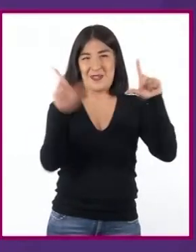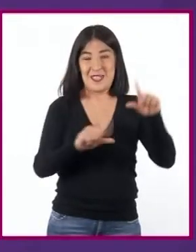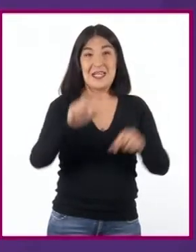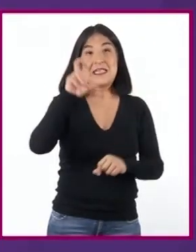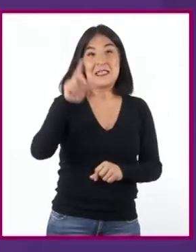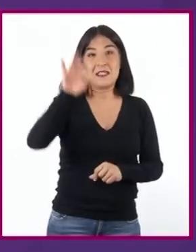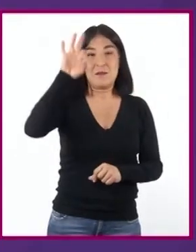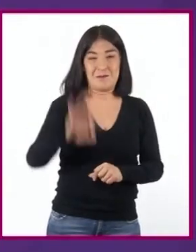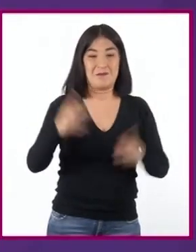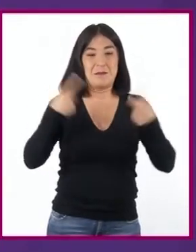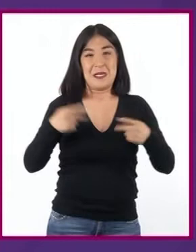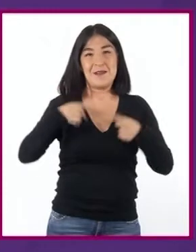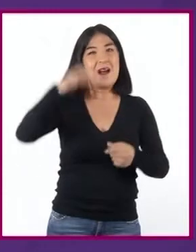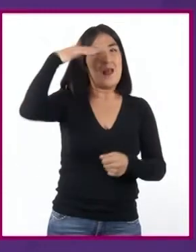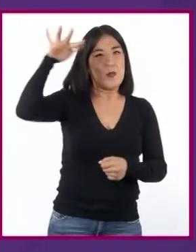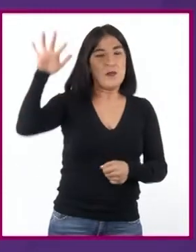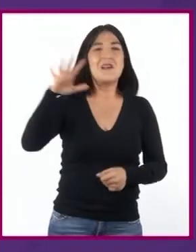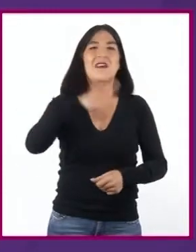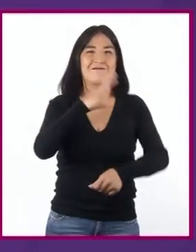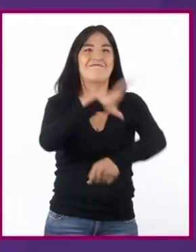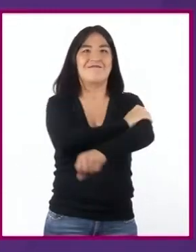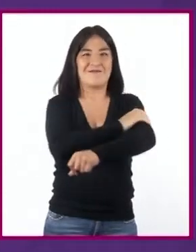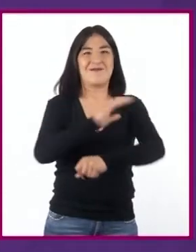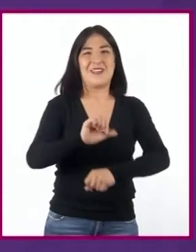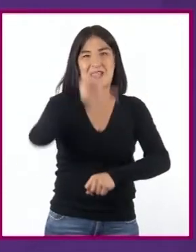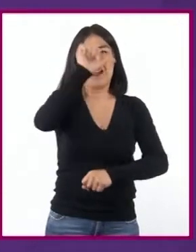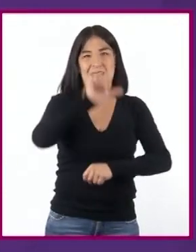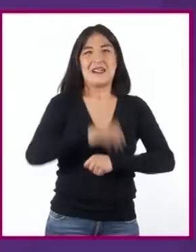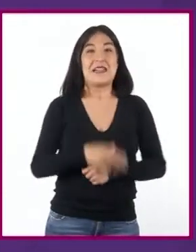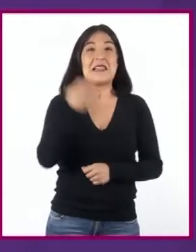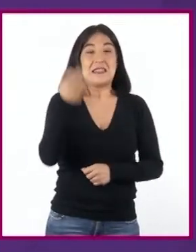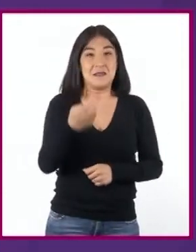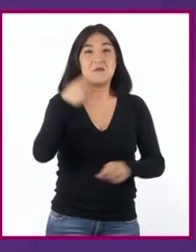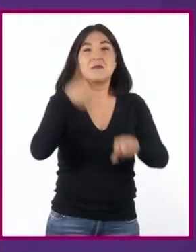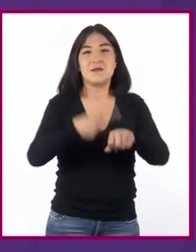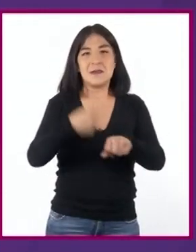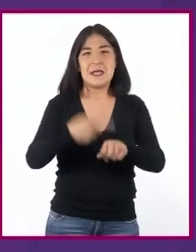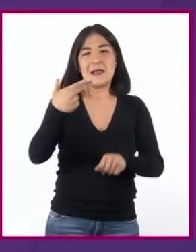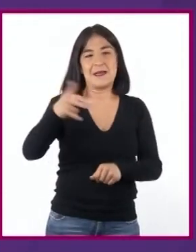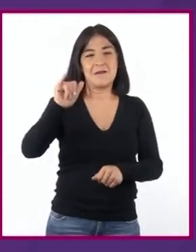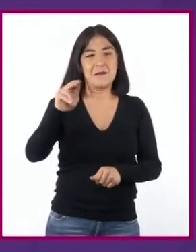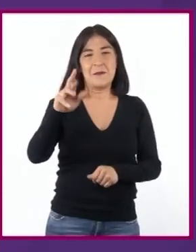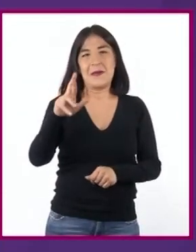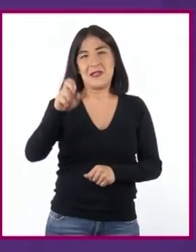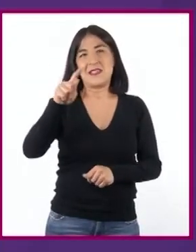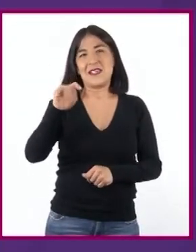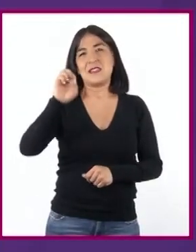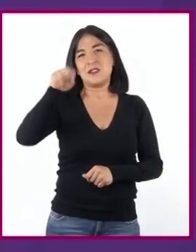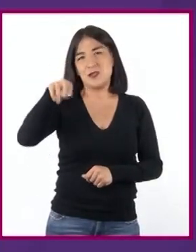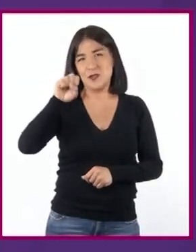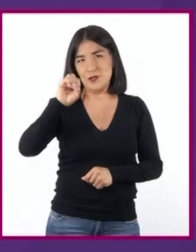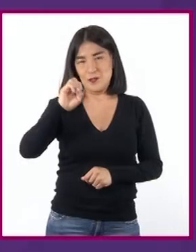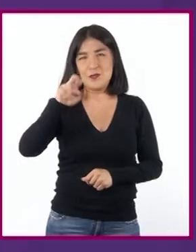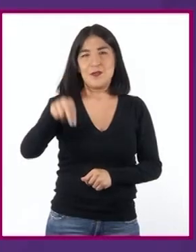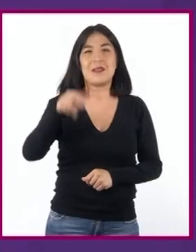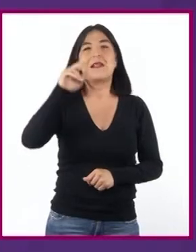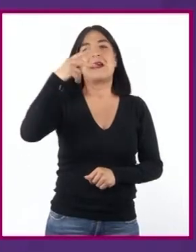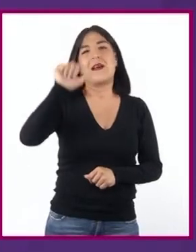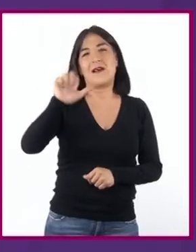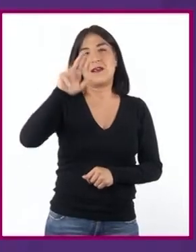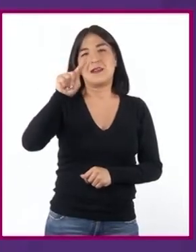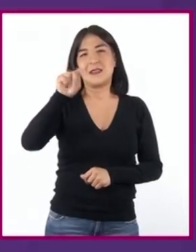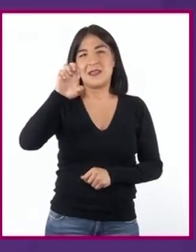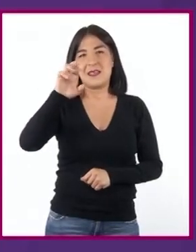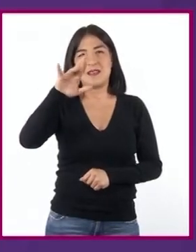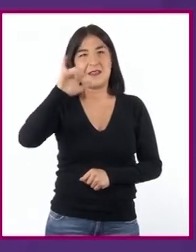de la población adulta padece de presión alta. Esta enfermedad se le conoce como hipertensión arterial. El día de hoy nos encontramos